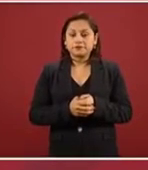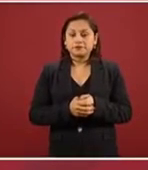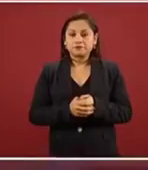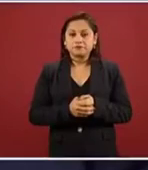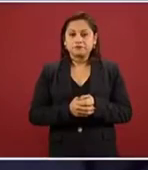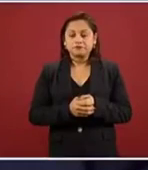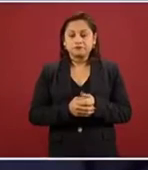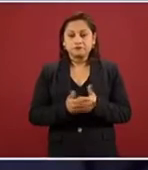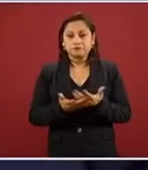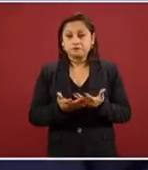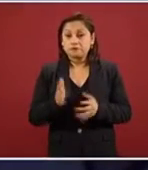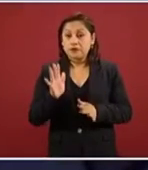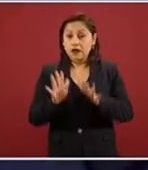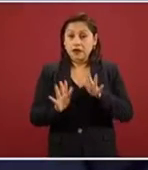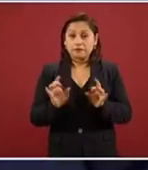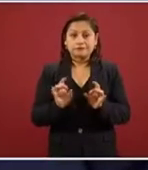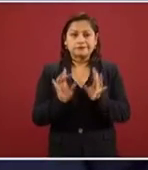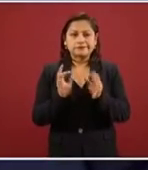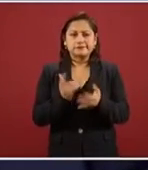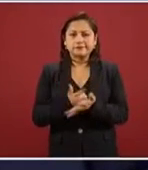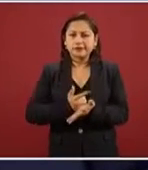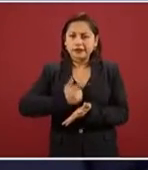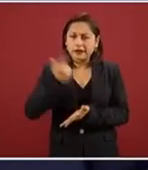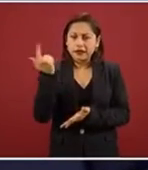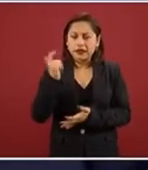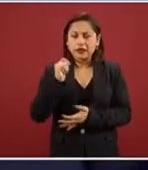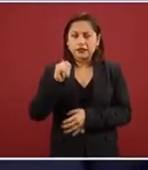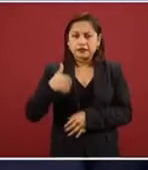tragedias y tenemos que